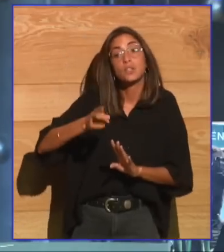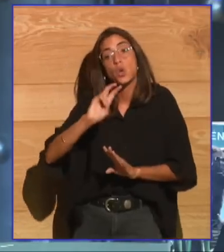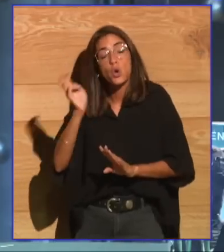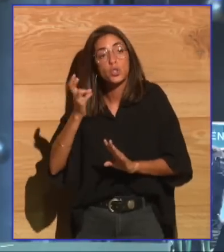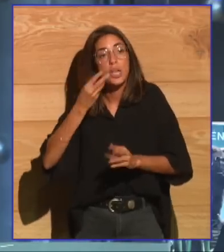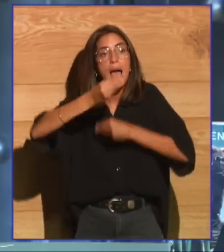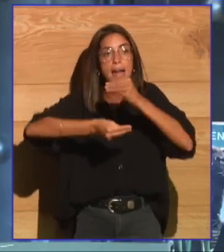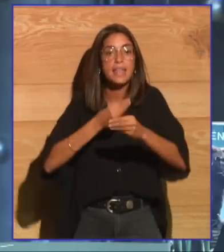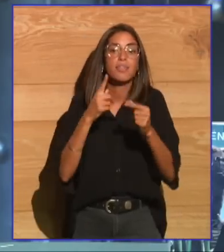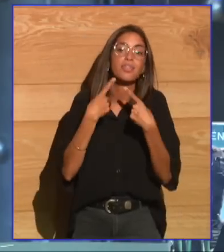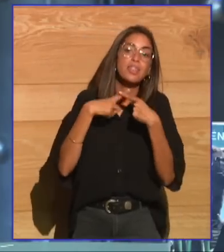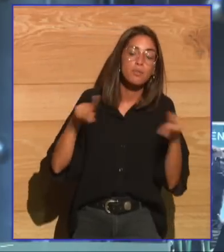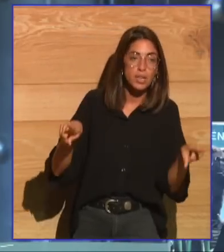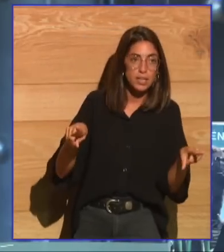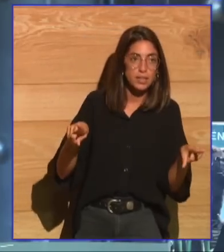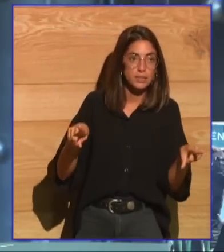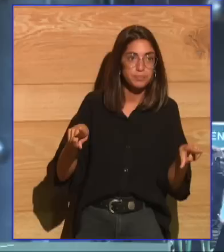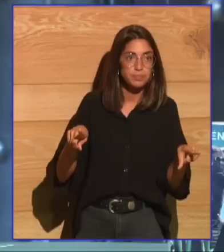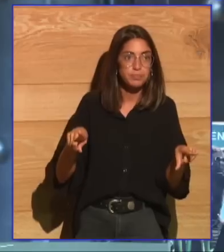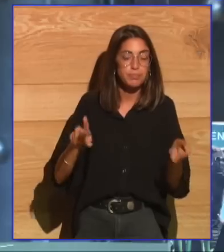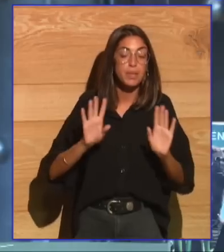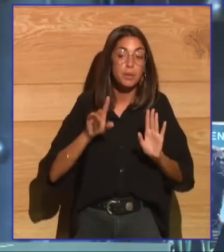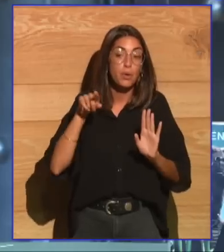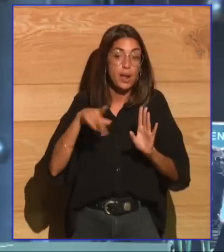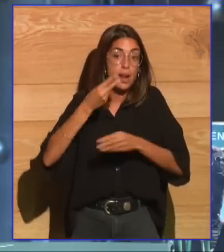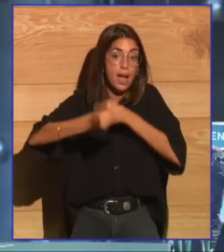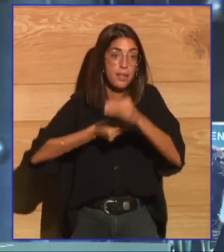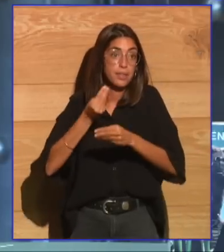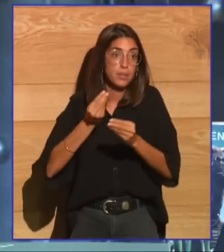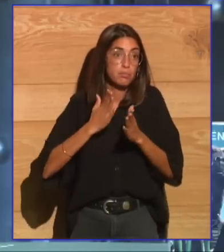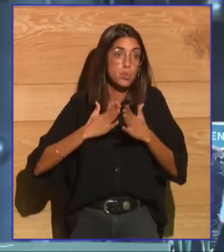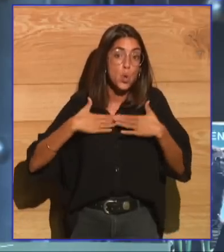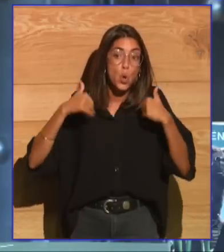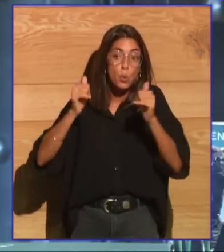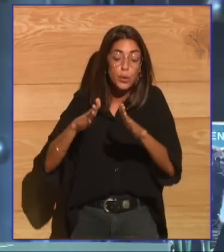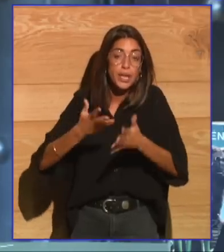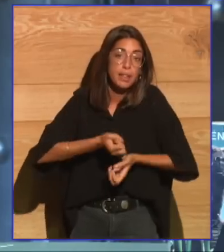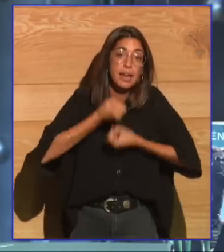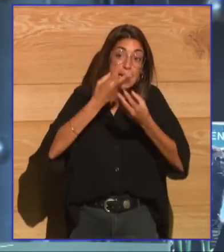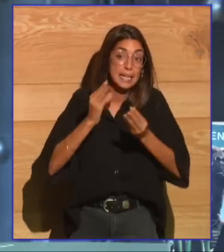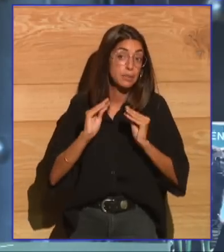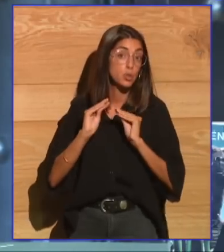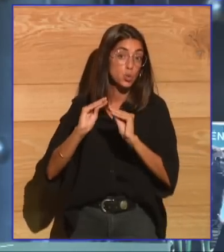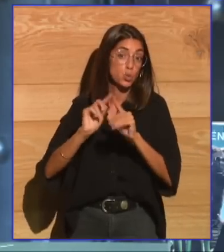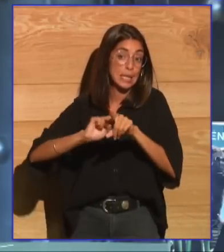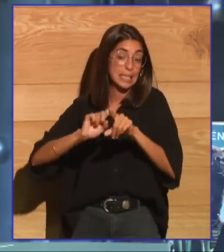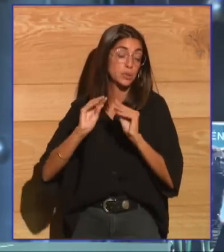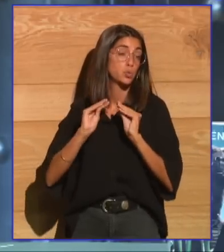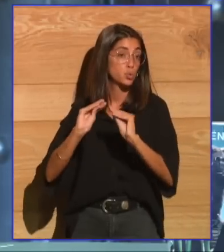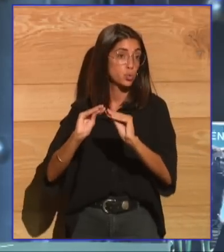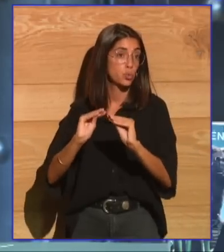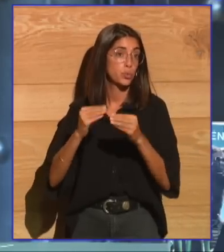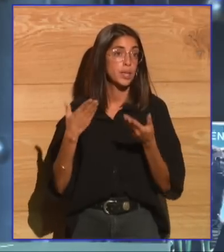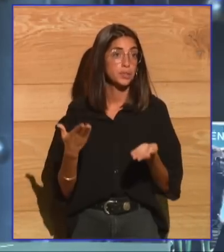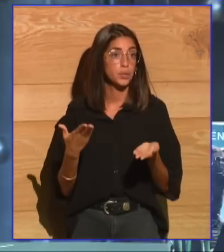desde otros lugares y lo tira en lopera desde su narrativa en la que nuevamente la fotografía en esta belleza